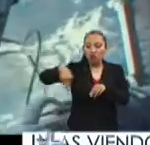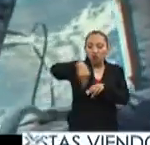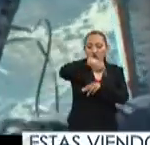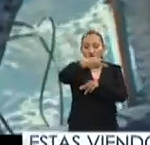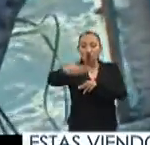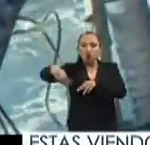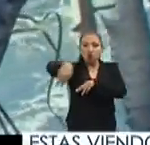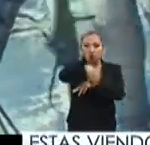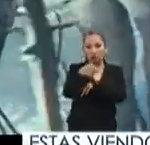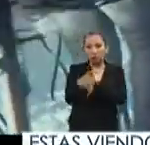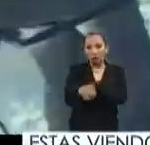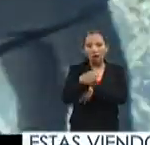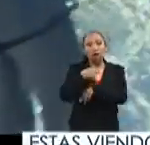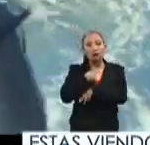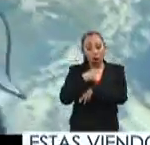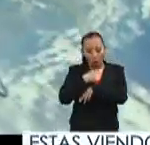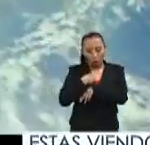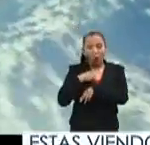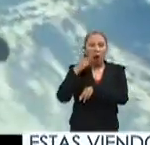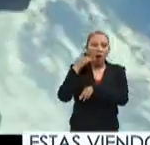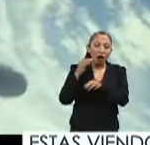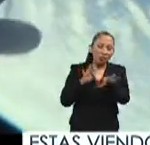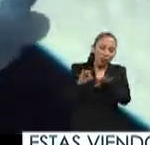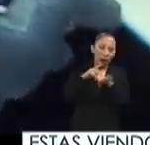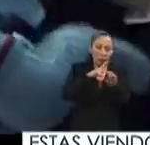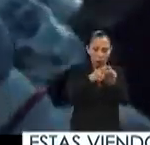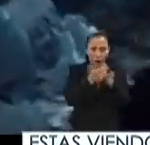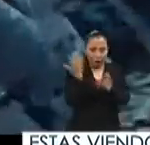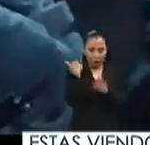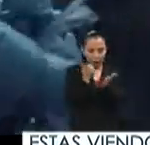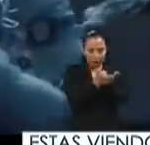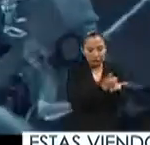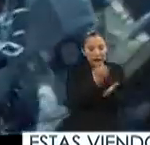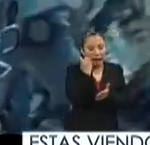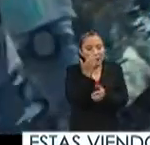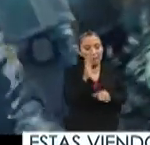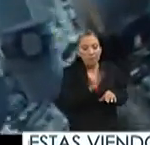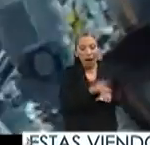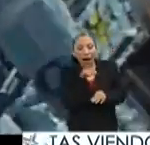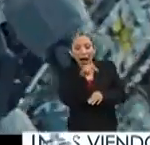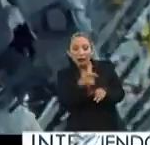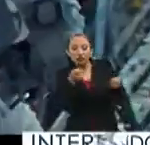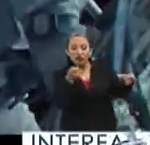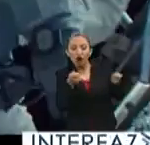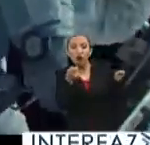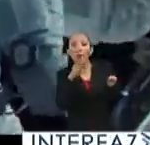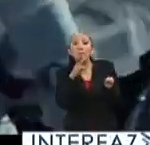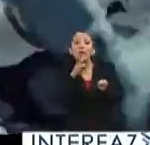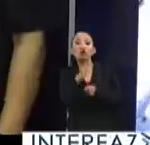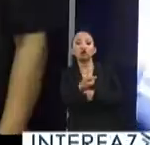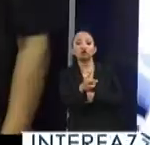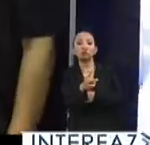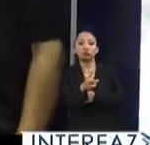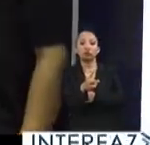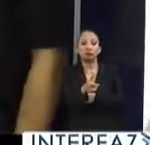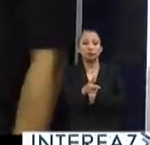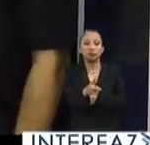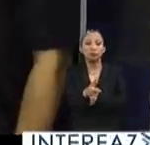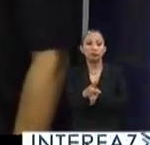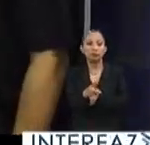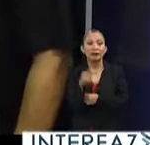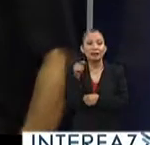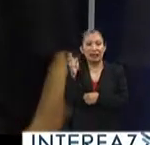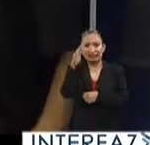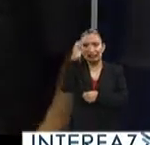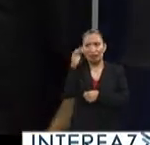trabajando. Y de hecho yo estaba trabajando en un proyecto donde queríamos hacerlo controlado por voz. Pedro, ¿quién es